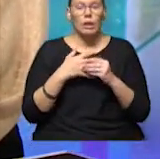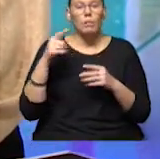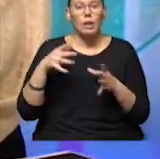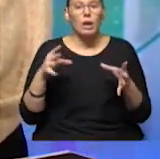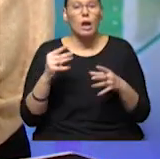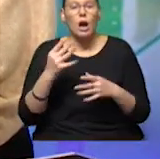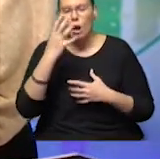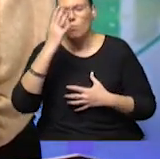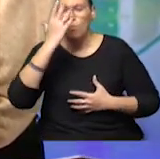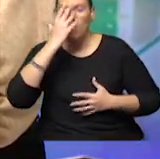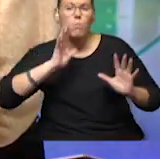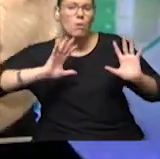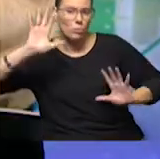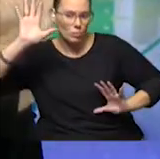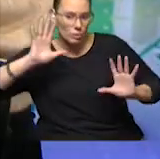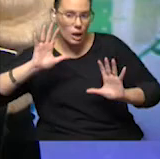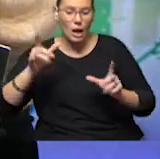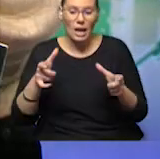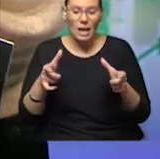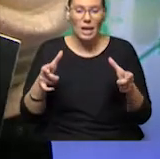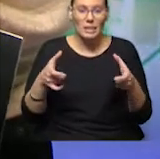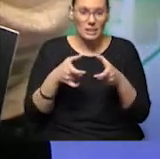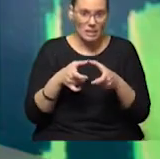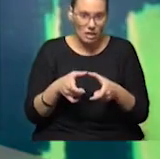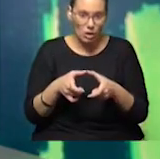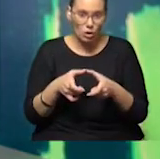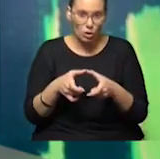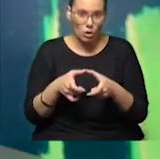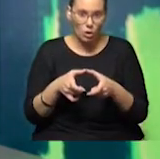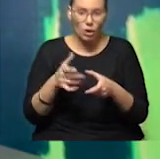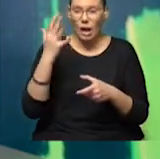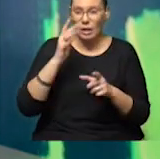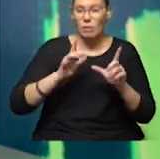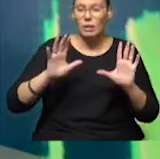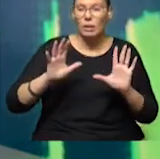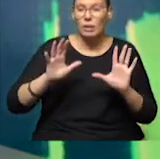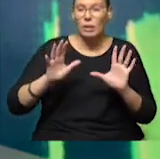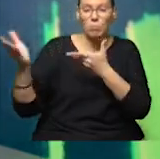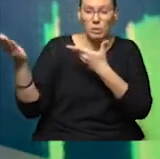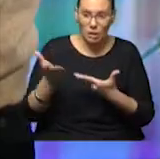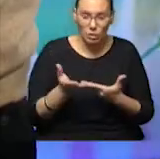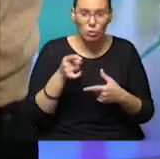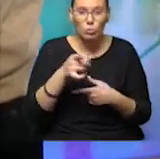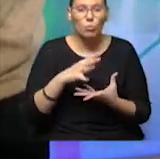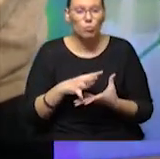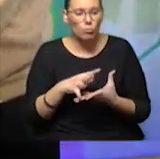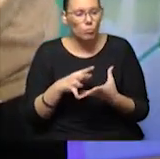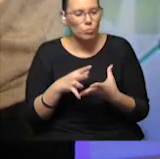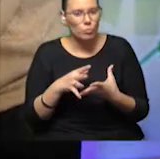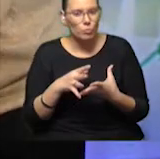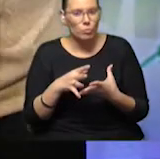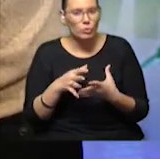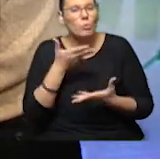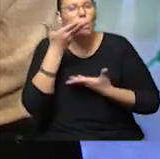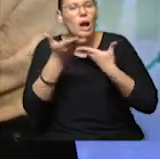mundo de la murga, en los discos, y más allá de los invitados, que hay invitados en el ambiente, tu forma de como